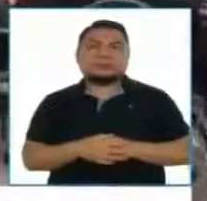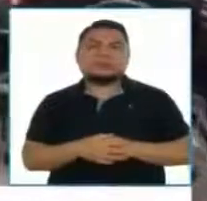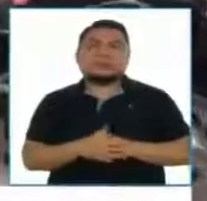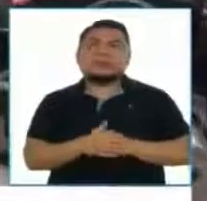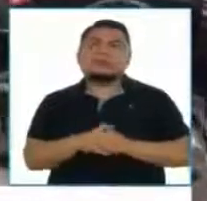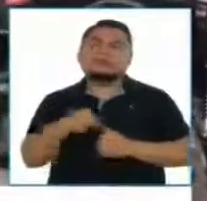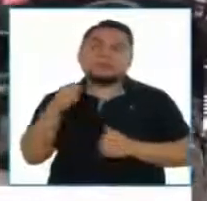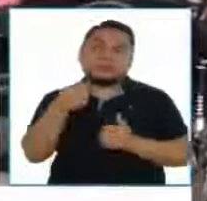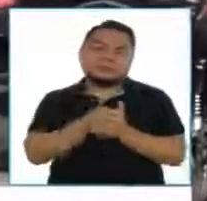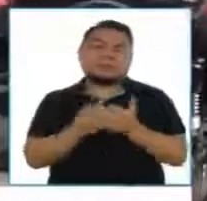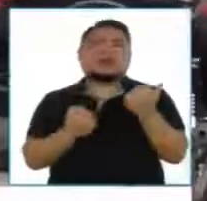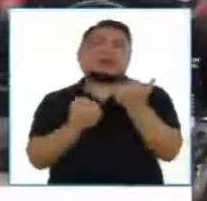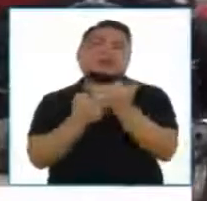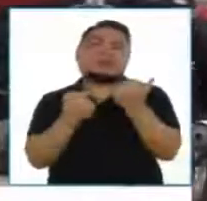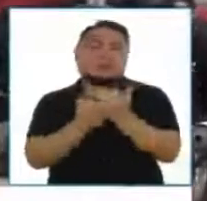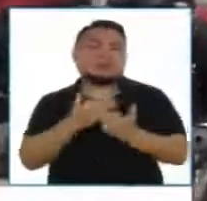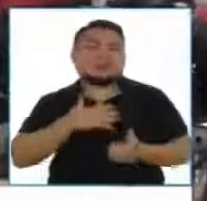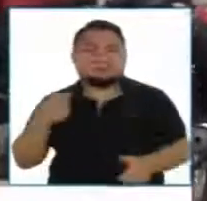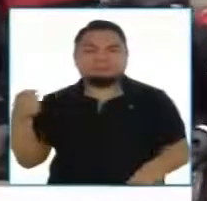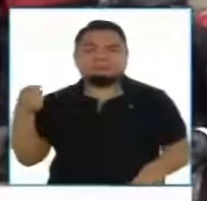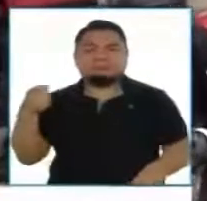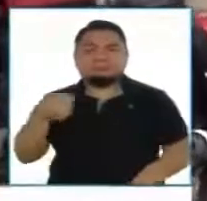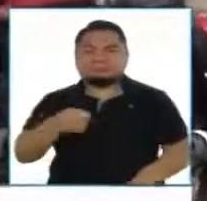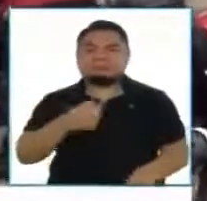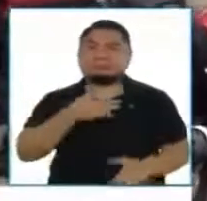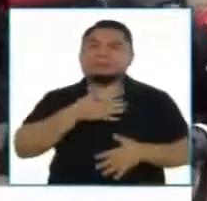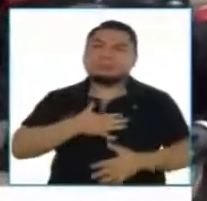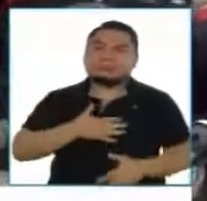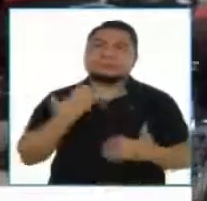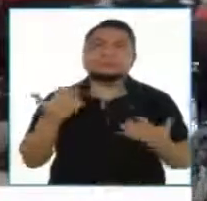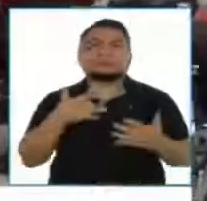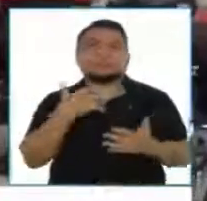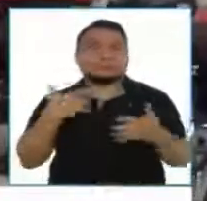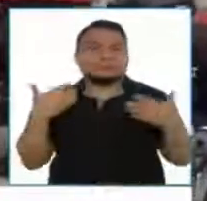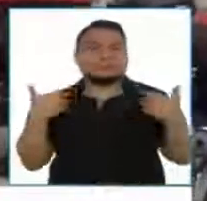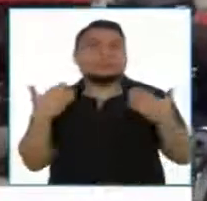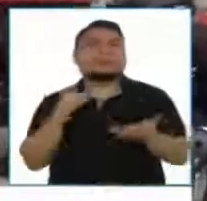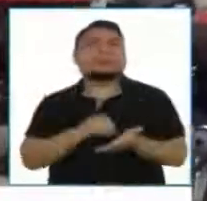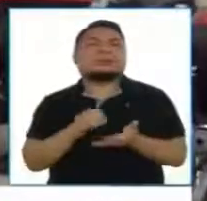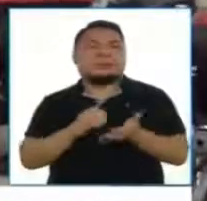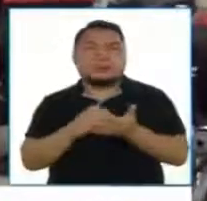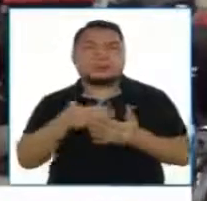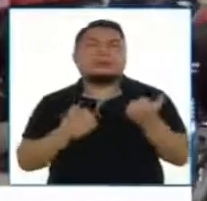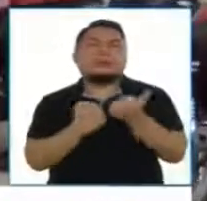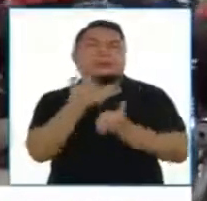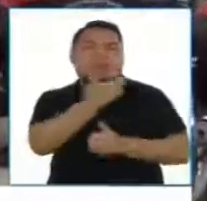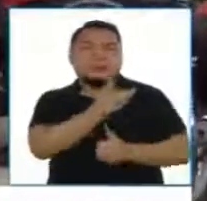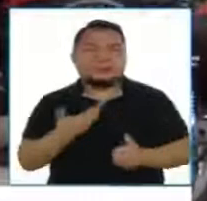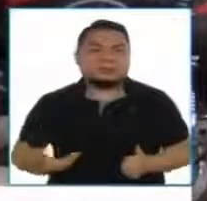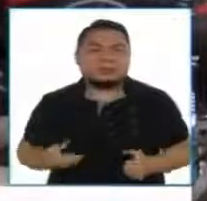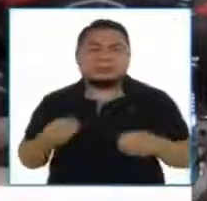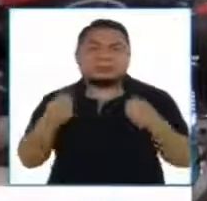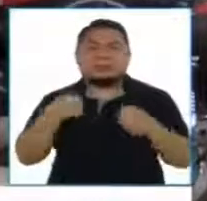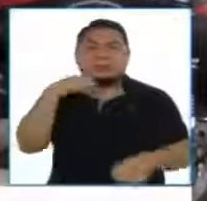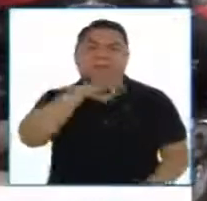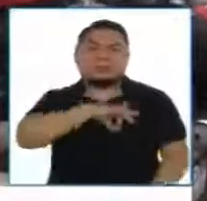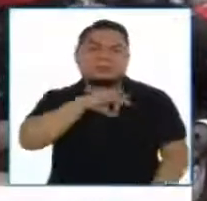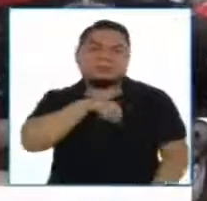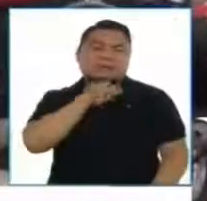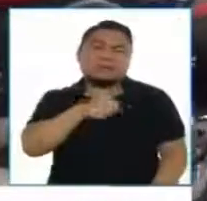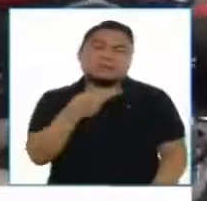es un apoyo más, pero nos alegra un poco, nos sentimos un poco más apoyados por el Estado porque vamos a beneficiar